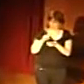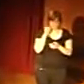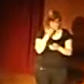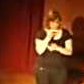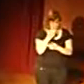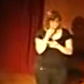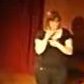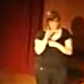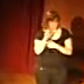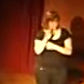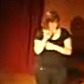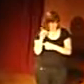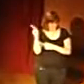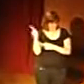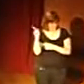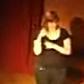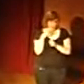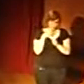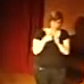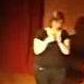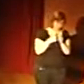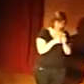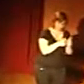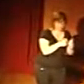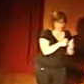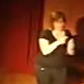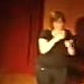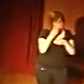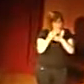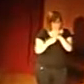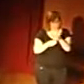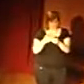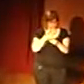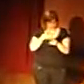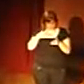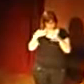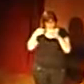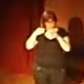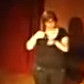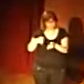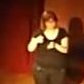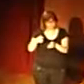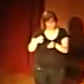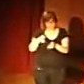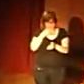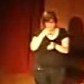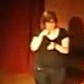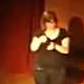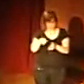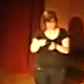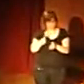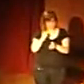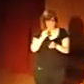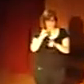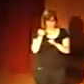fuera un poco al rebufo de de de Pérez villamil ha hecho y es lo que yo me quería centrar esta tarde que